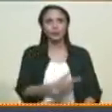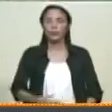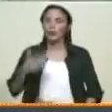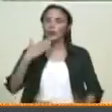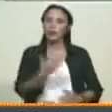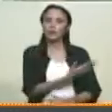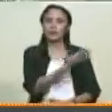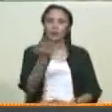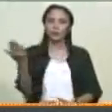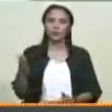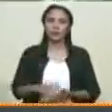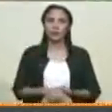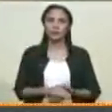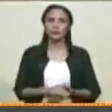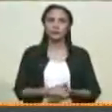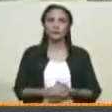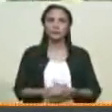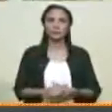queridos compañeros.